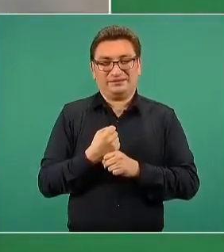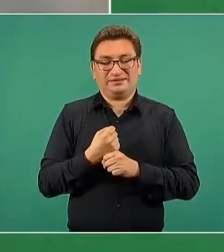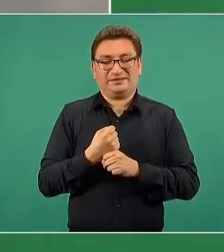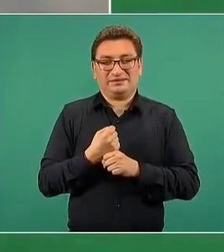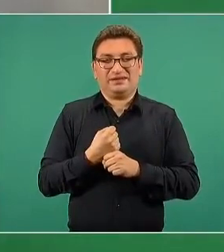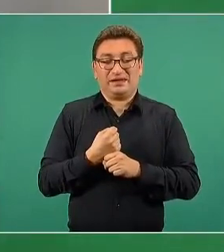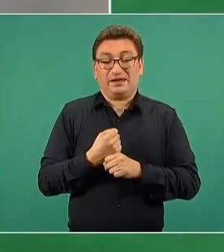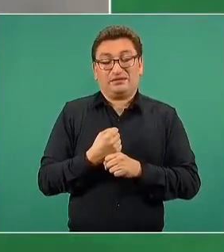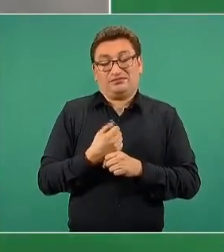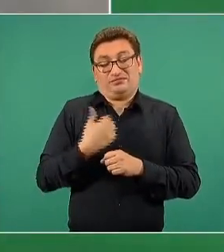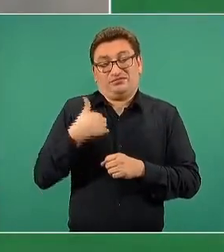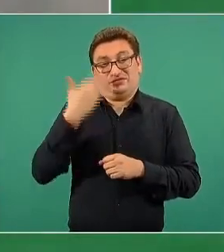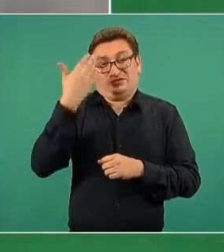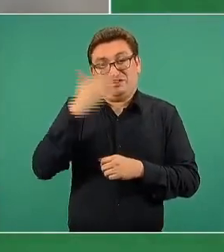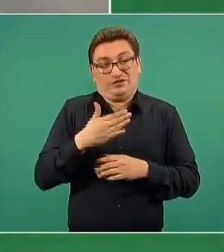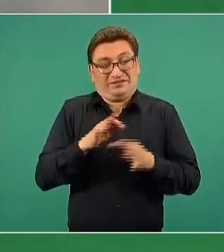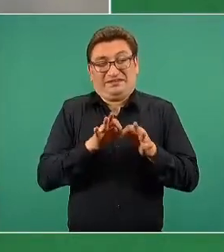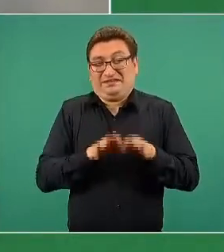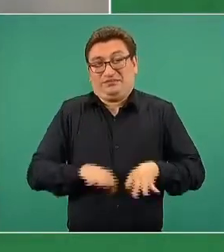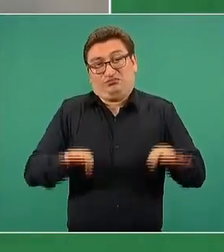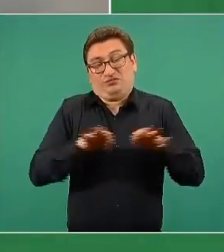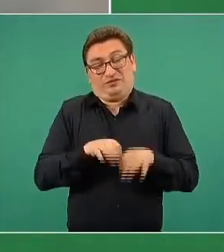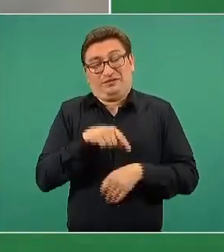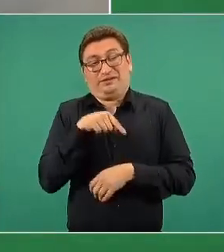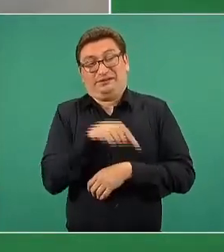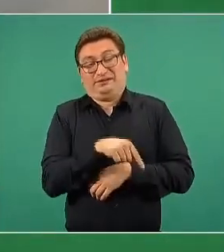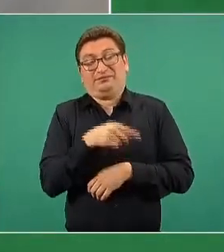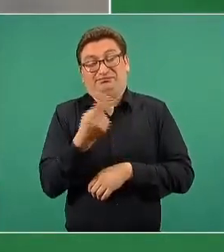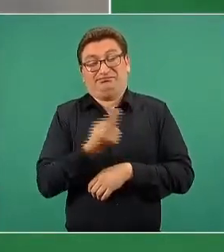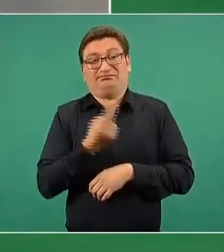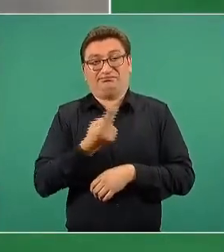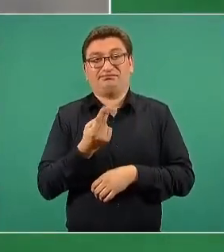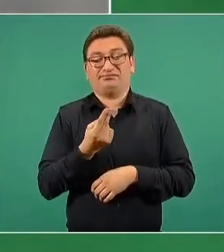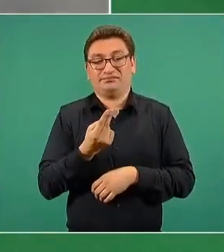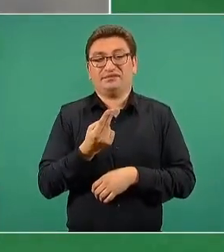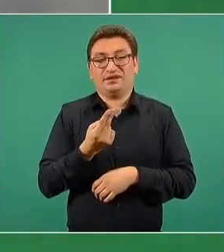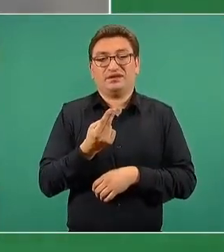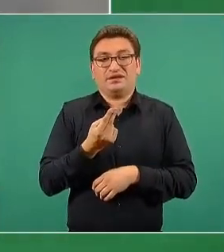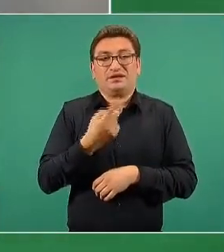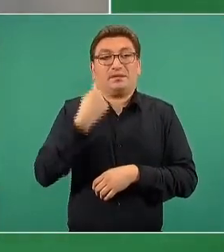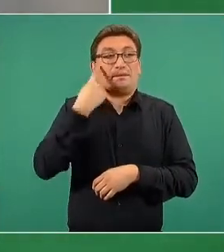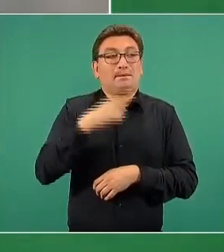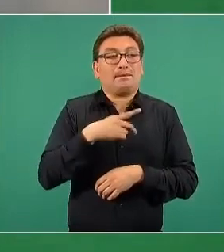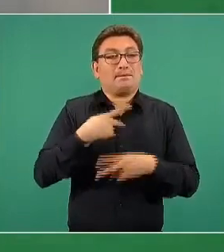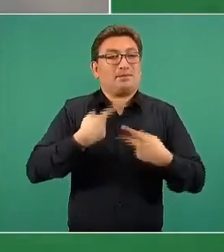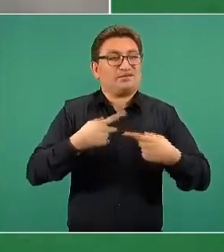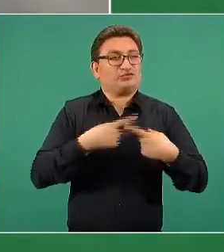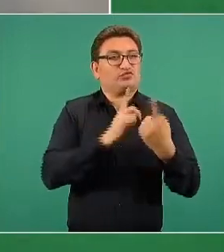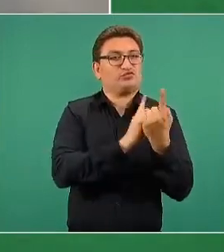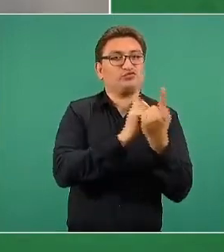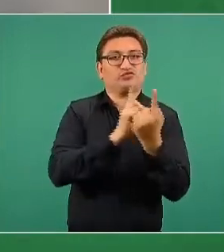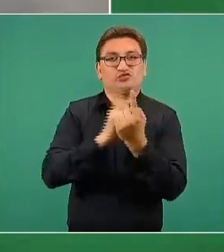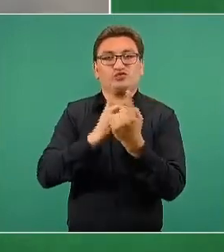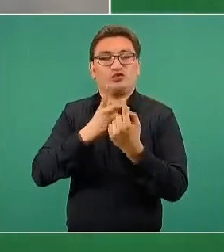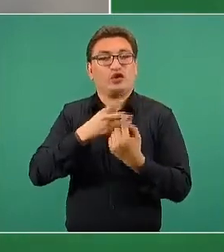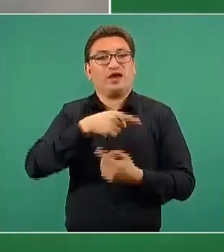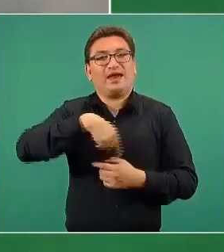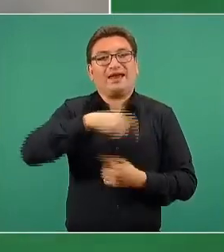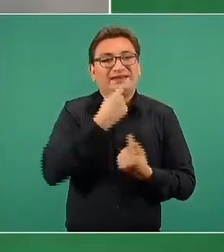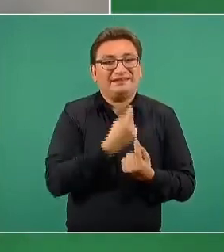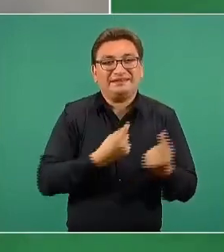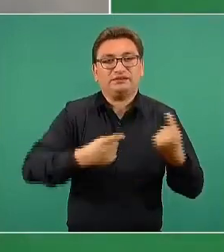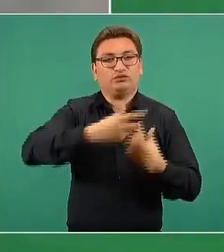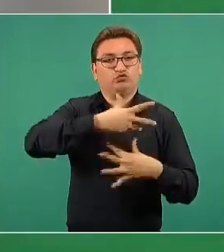es importante que recupere el contacto social con sus